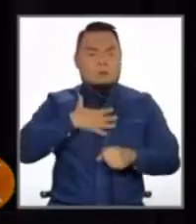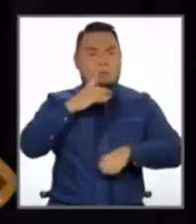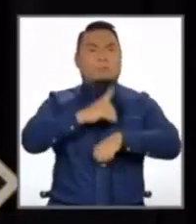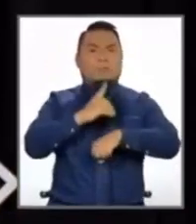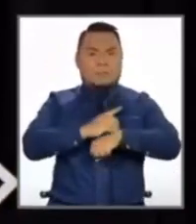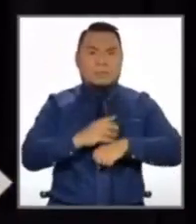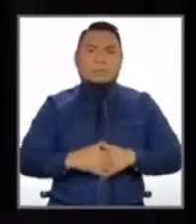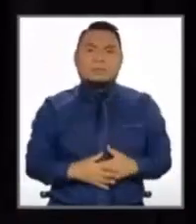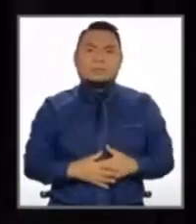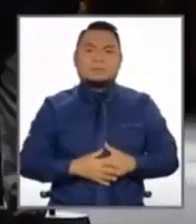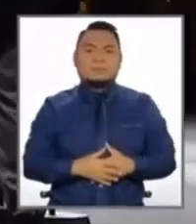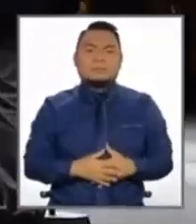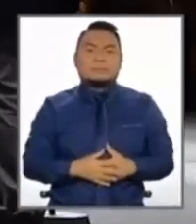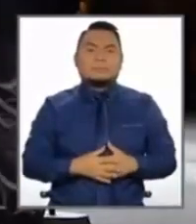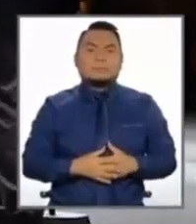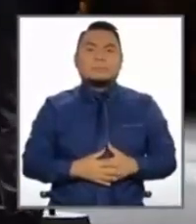médico.